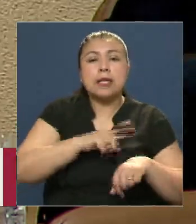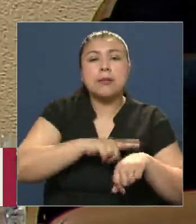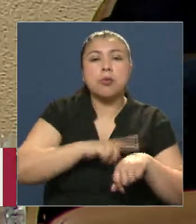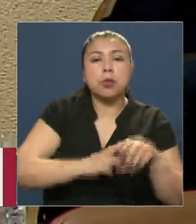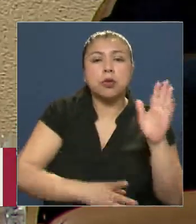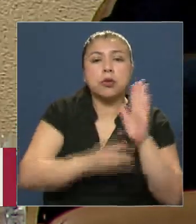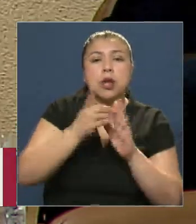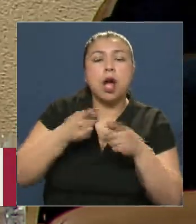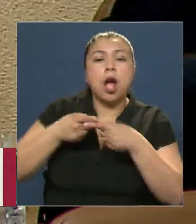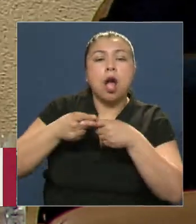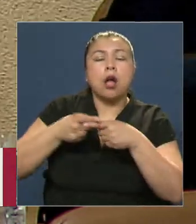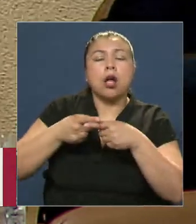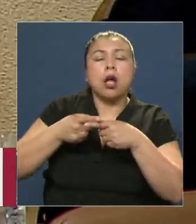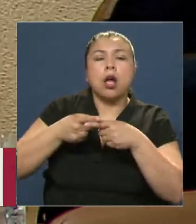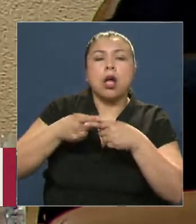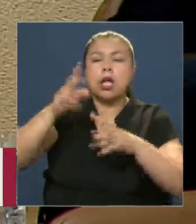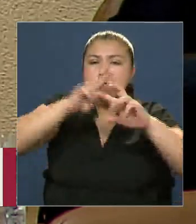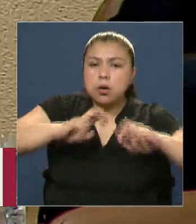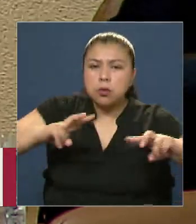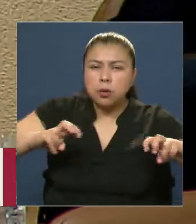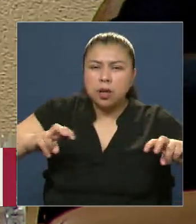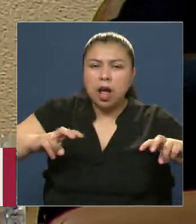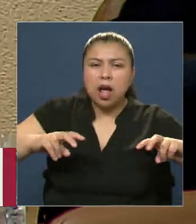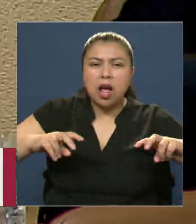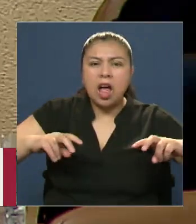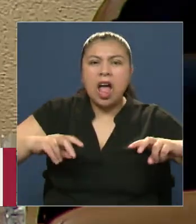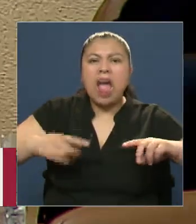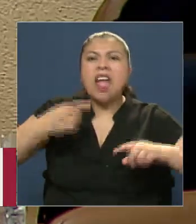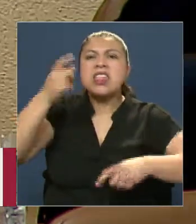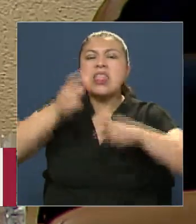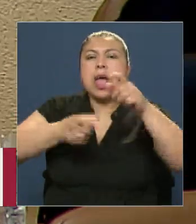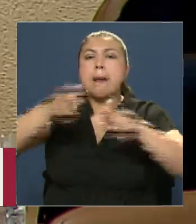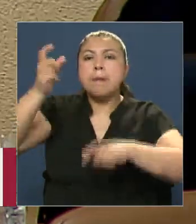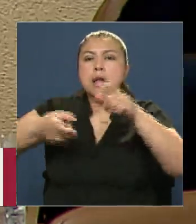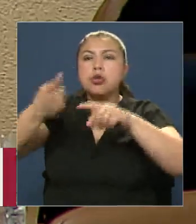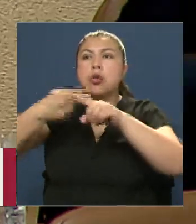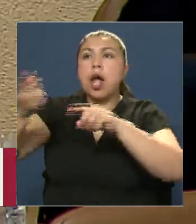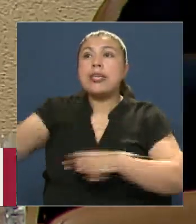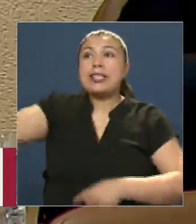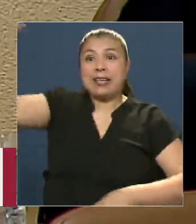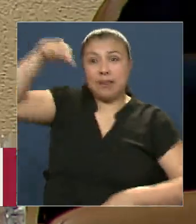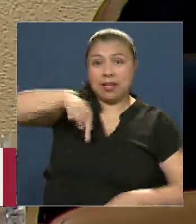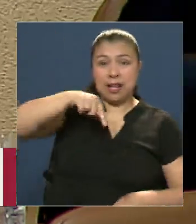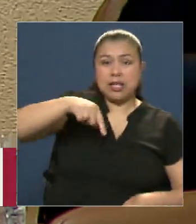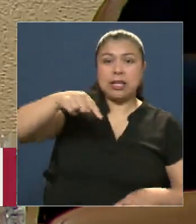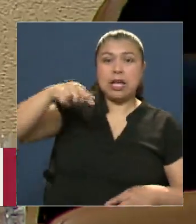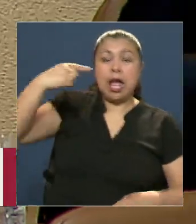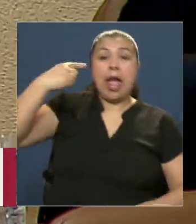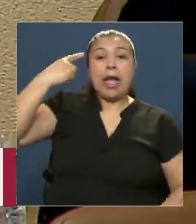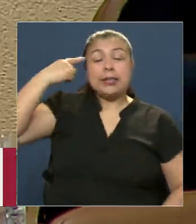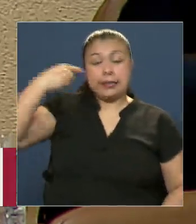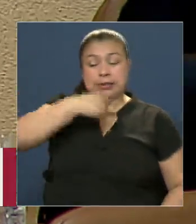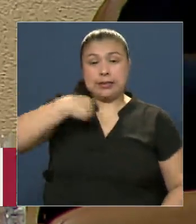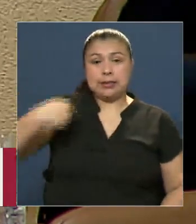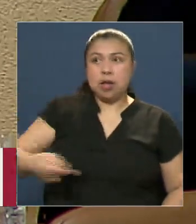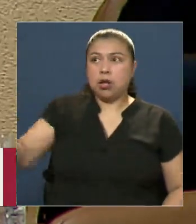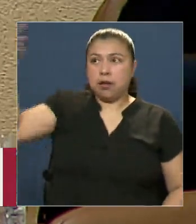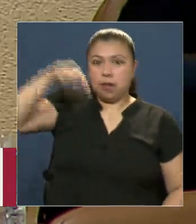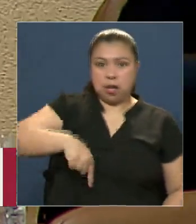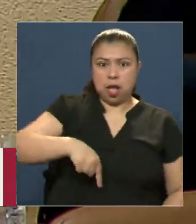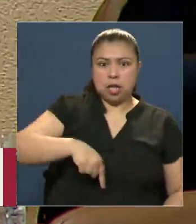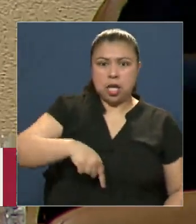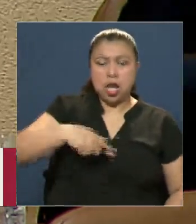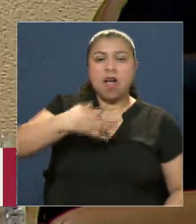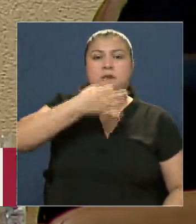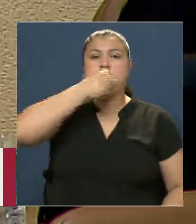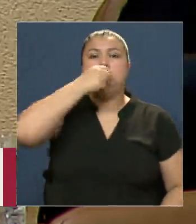desarrollando una comisión investigadora a partir de un tráfico de migrantes desde China hacia Chile, el cual fue detectado y denunciado ante el